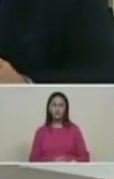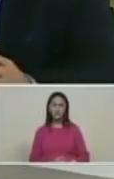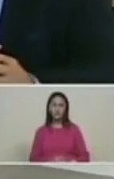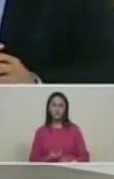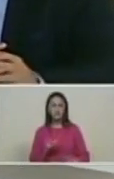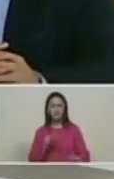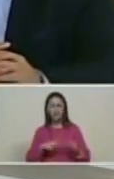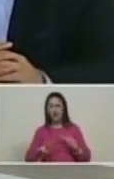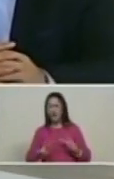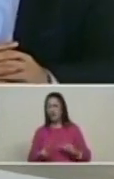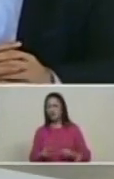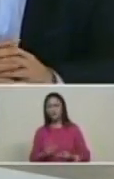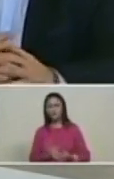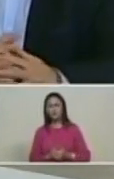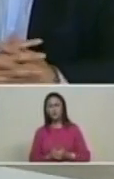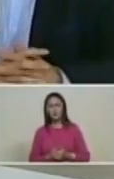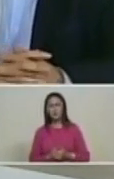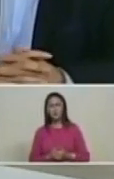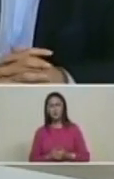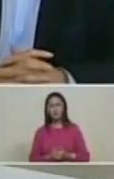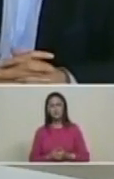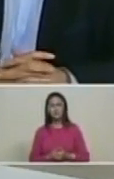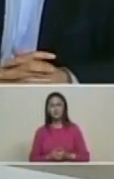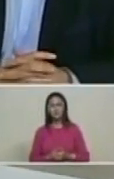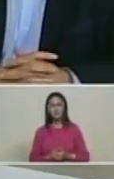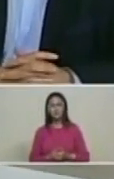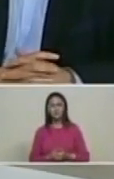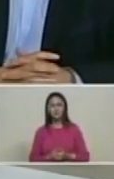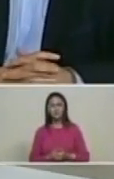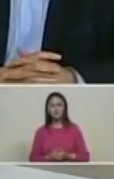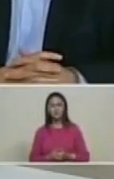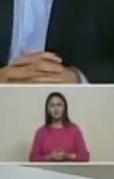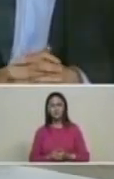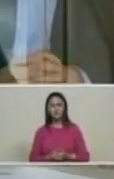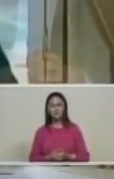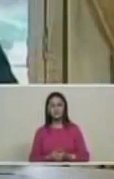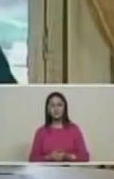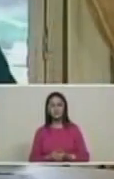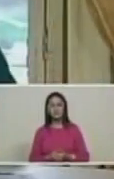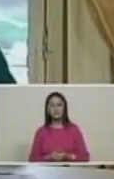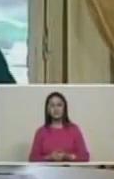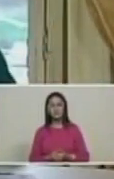falsos cantos de sirena oligárquica,